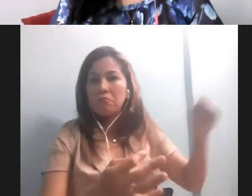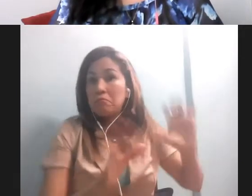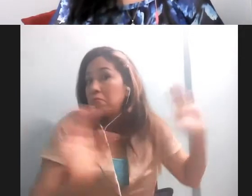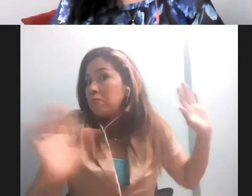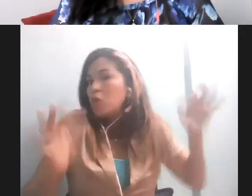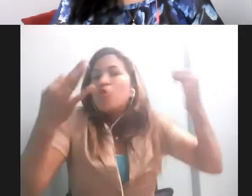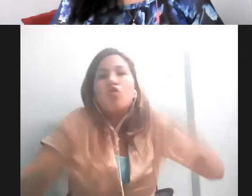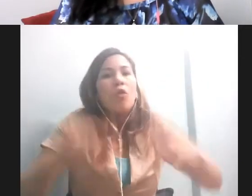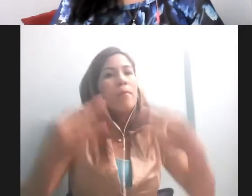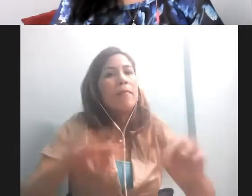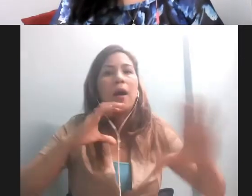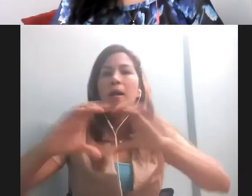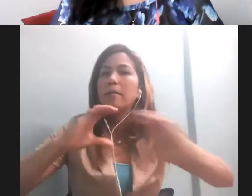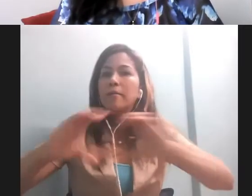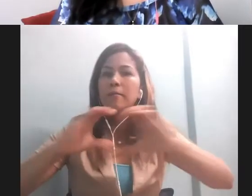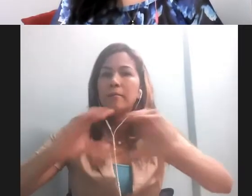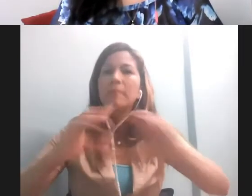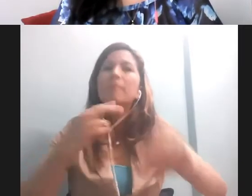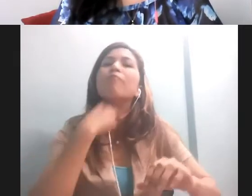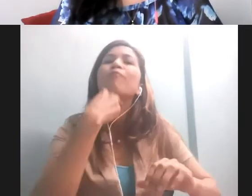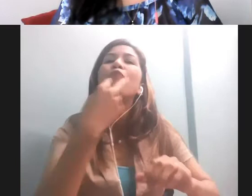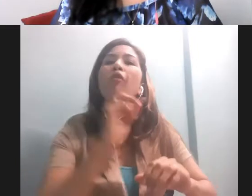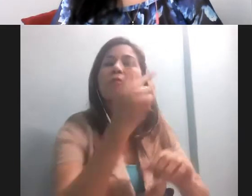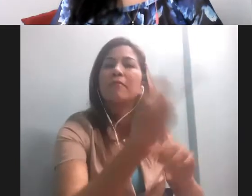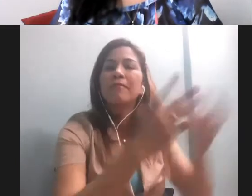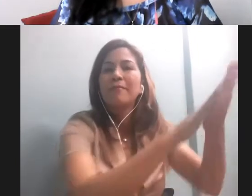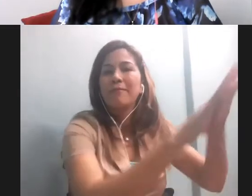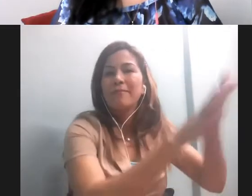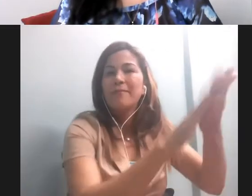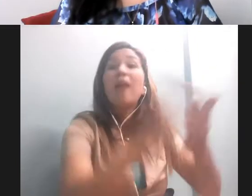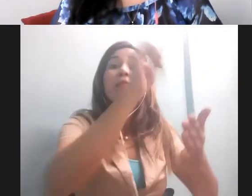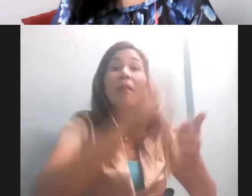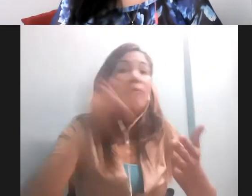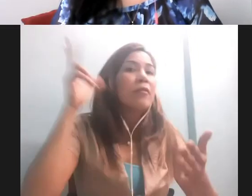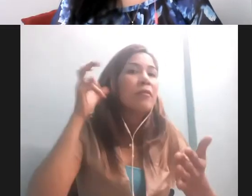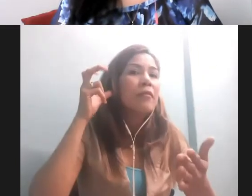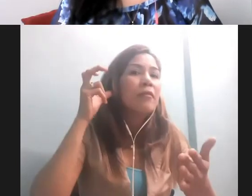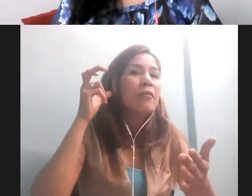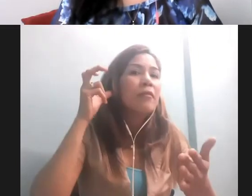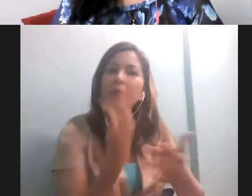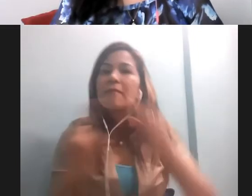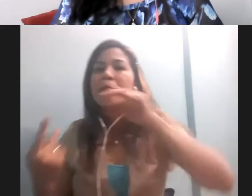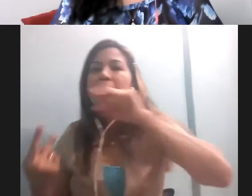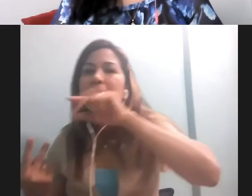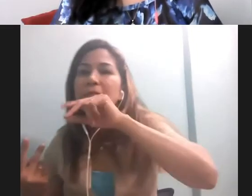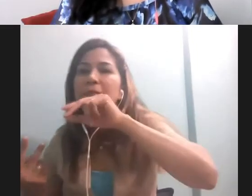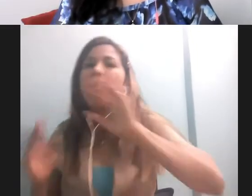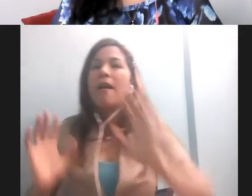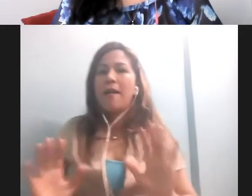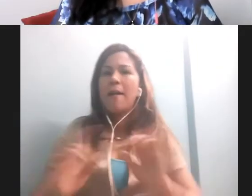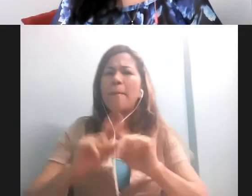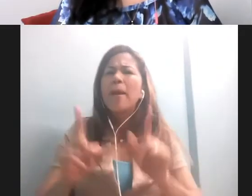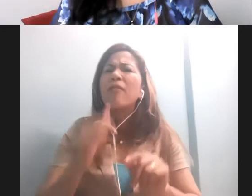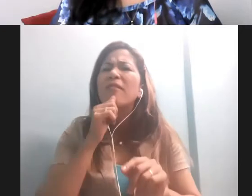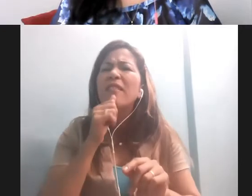en ese lugar. Son la voz de ellos en ese momento y a veces son sus oídos. Van intercambiando posiciones, pero es básicamente eso. Pero quien te está hablando y quien te está